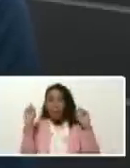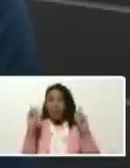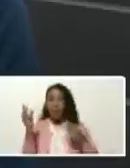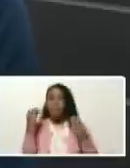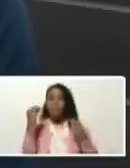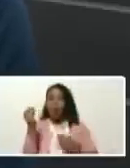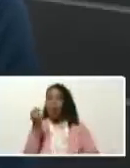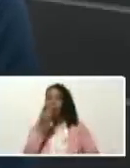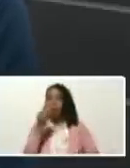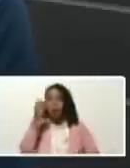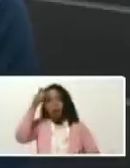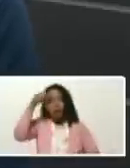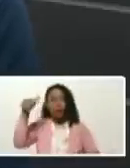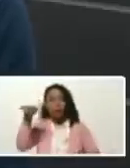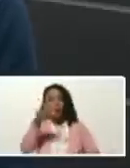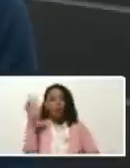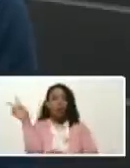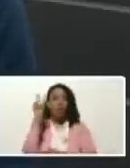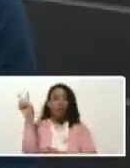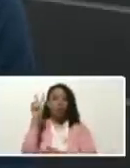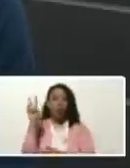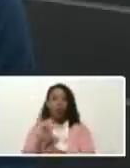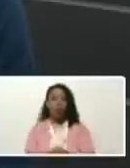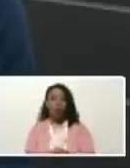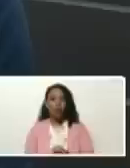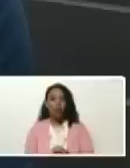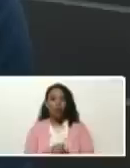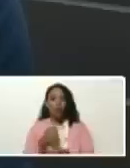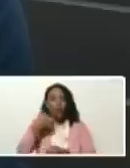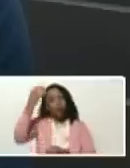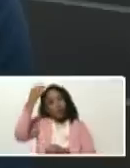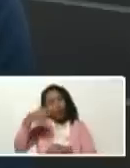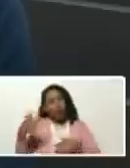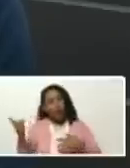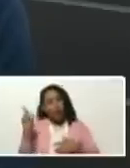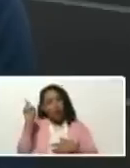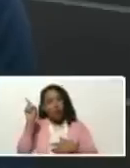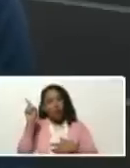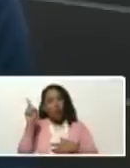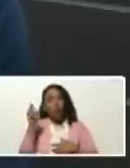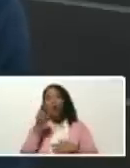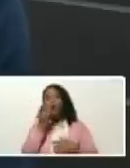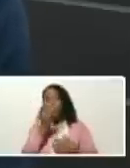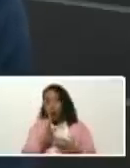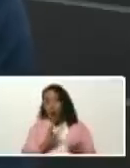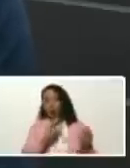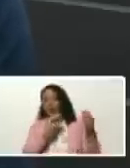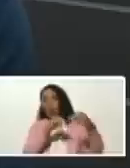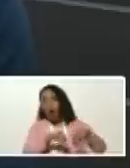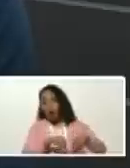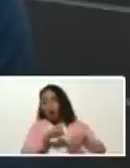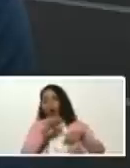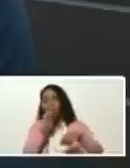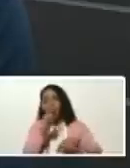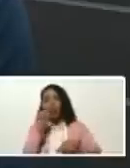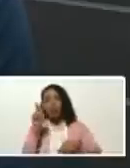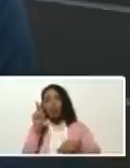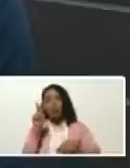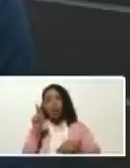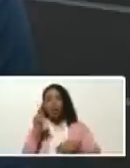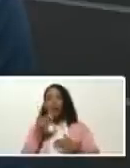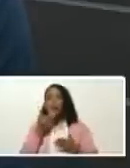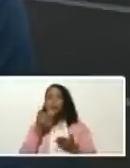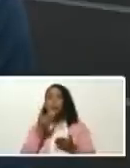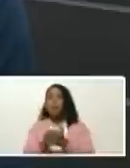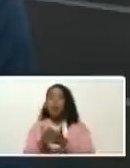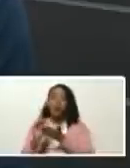del pueblo de Venezuela y creo que es un buen acuerdo Creo que nos va